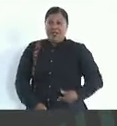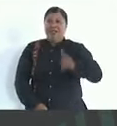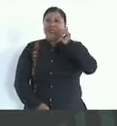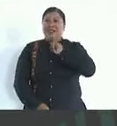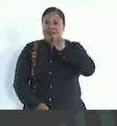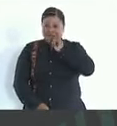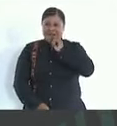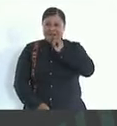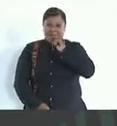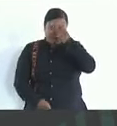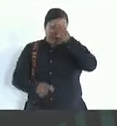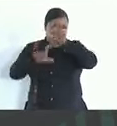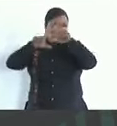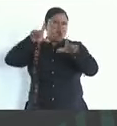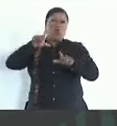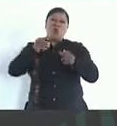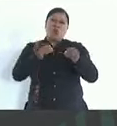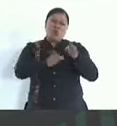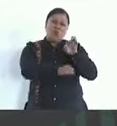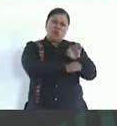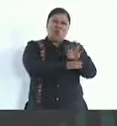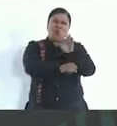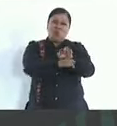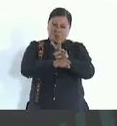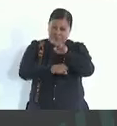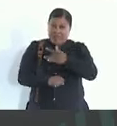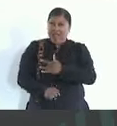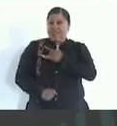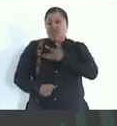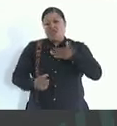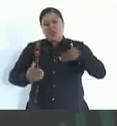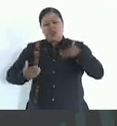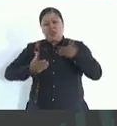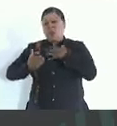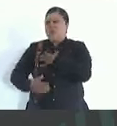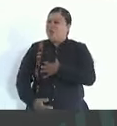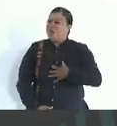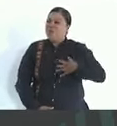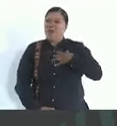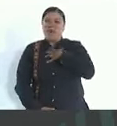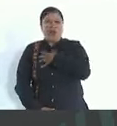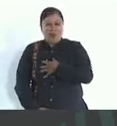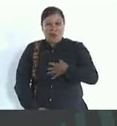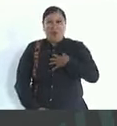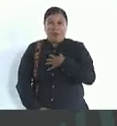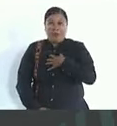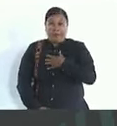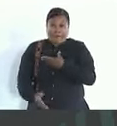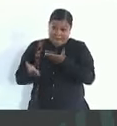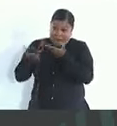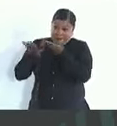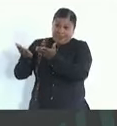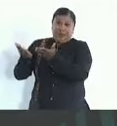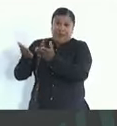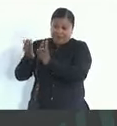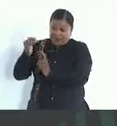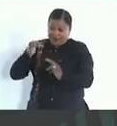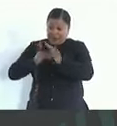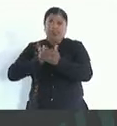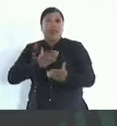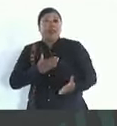mexicanos. Sentimos alegría también porque sabemos que la doctora Claudia